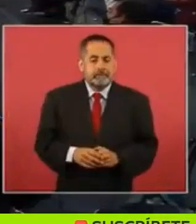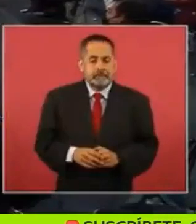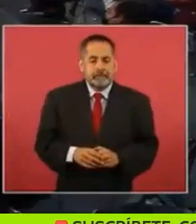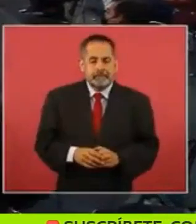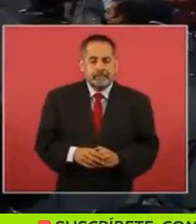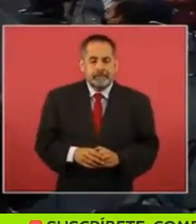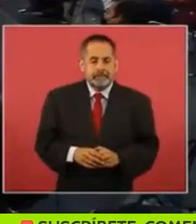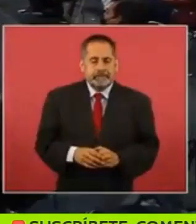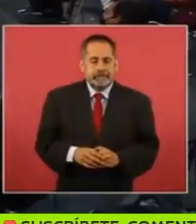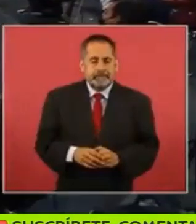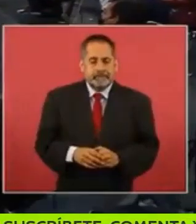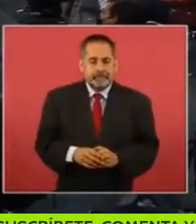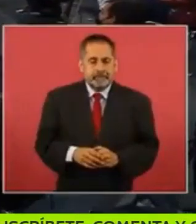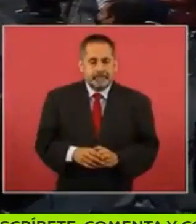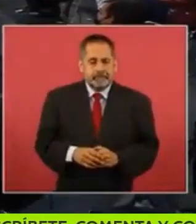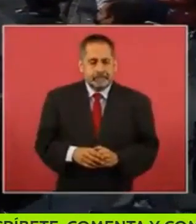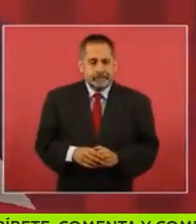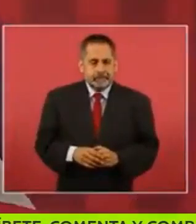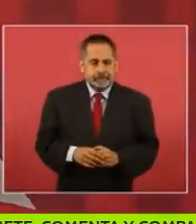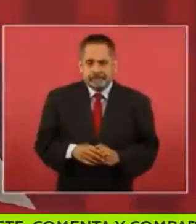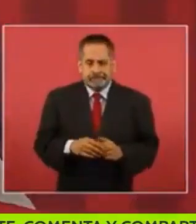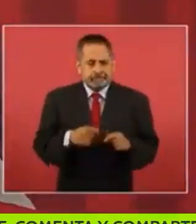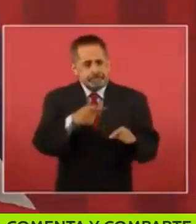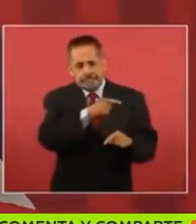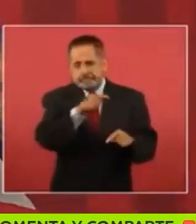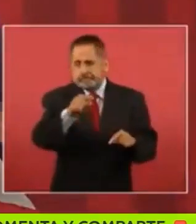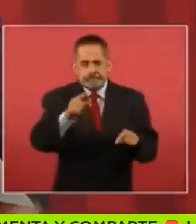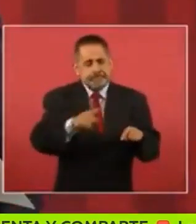se tienen que anular